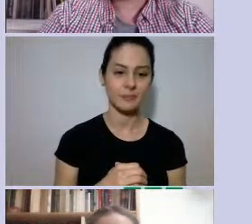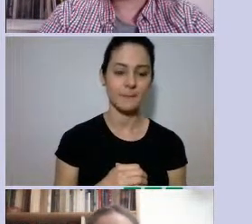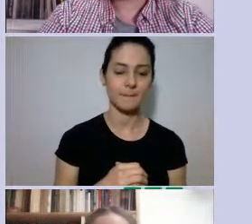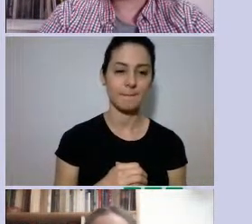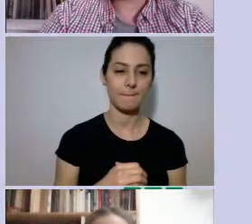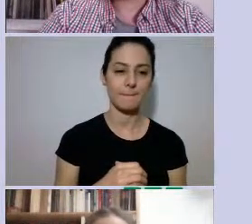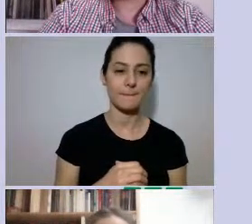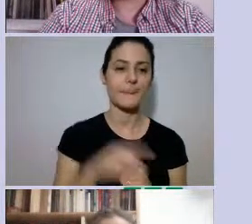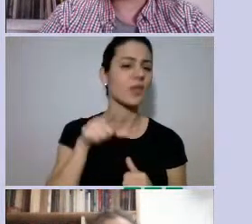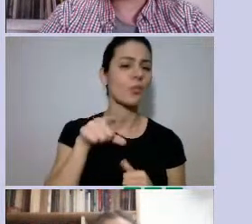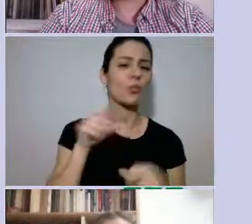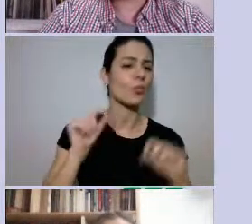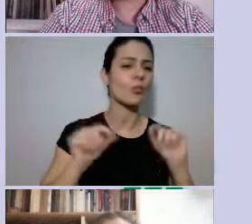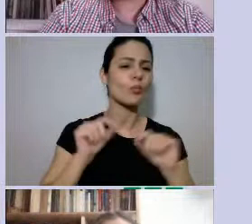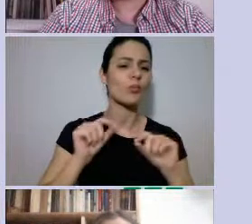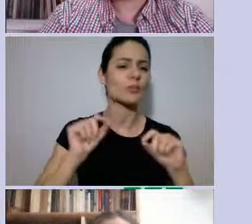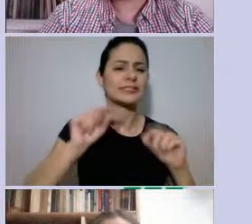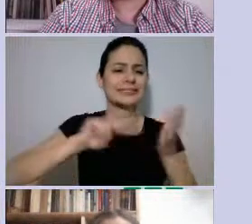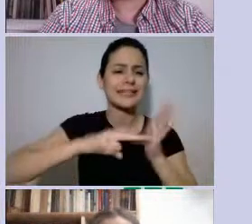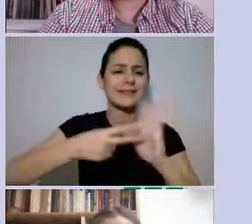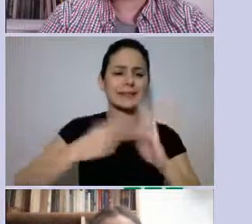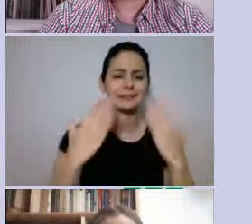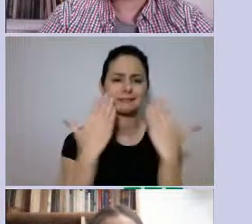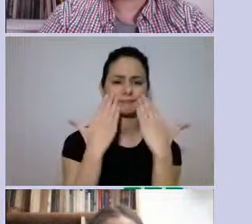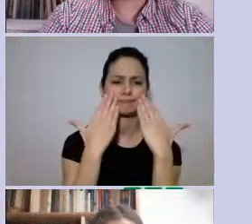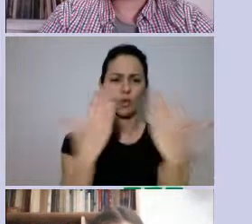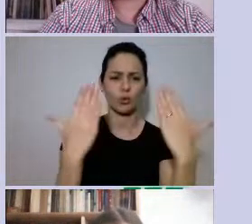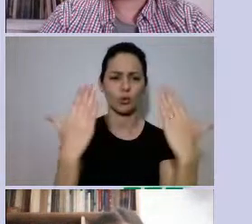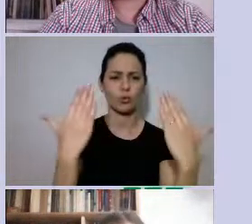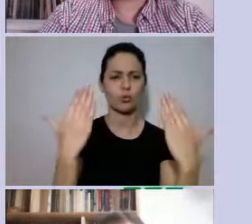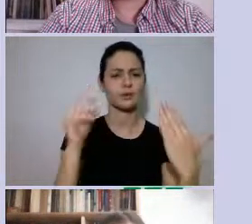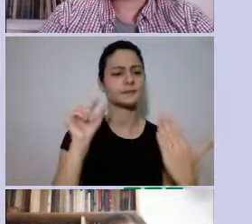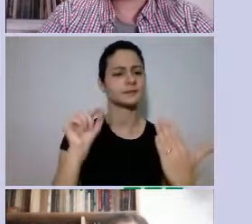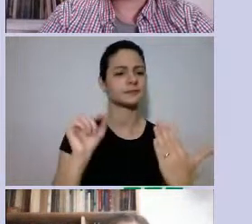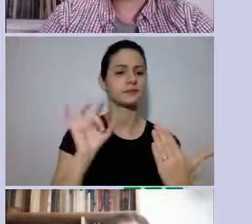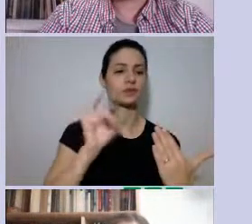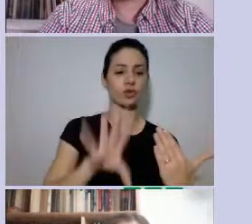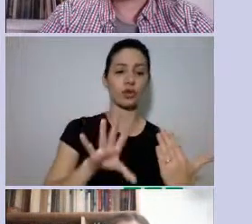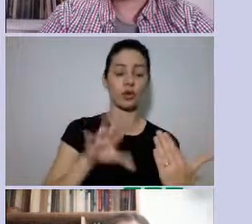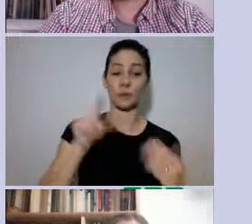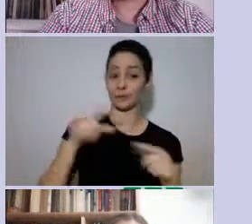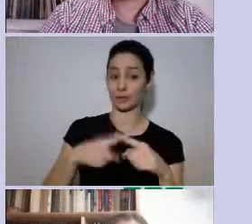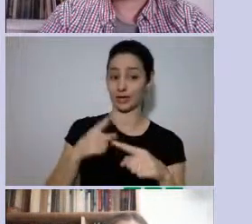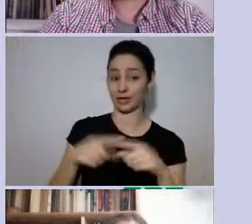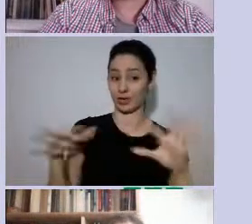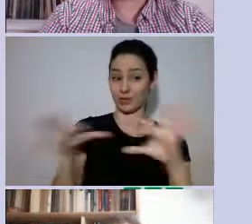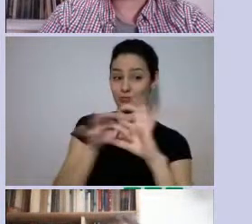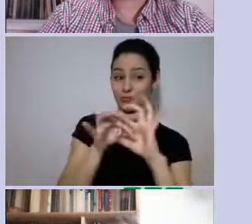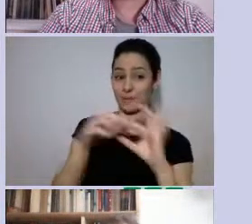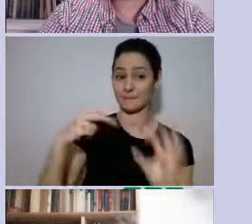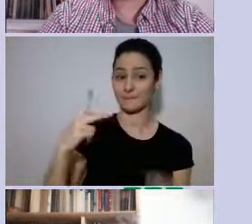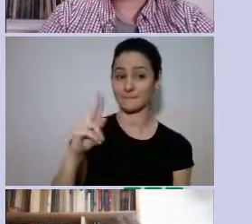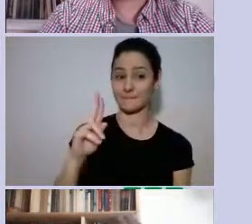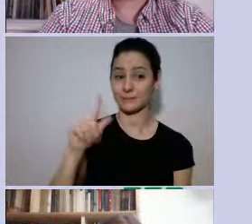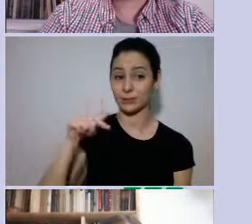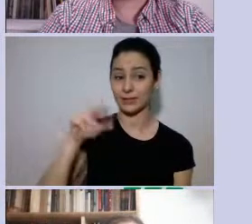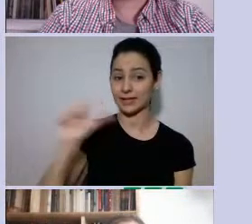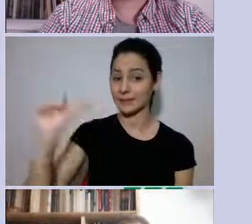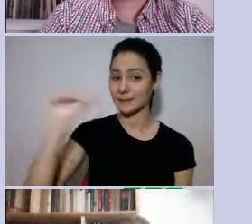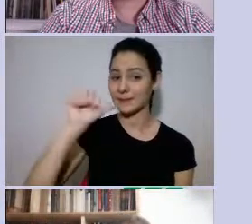¿Qué sería esto de ser extremadamente escandalosa? No solamente vender pulque en una pulquería en el Camino Real,